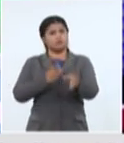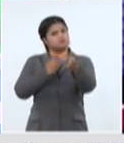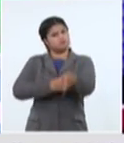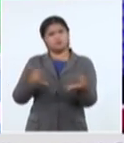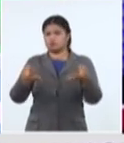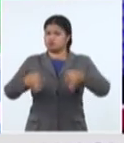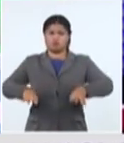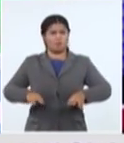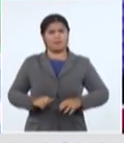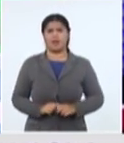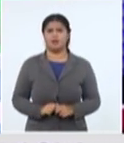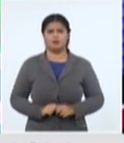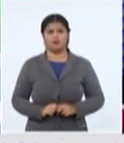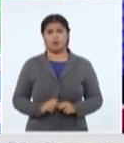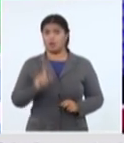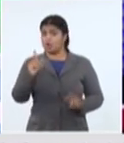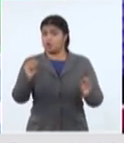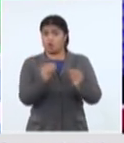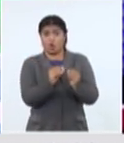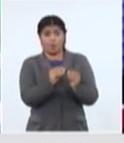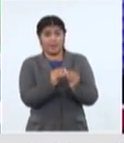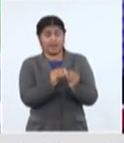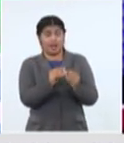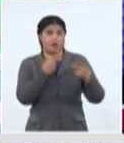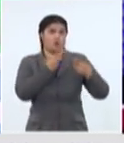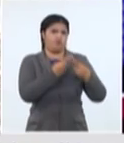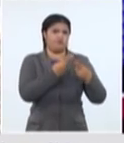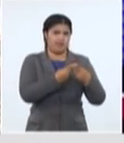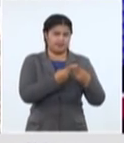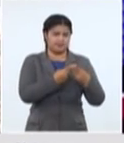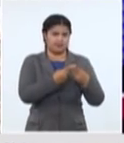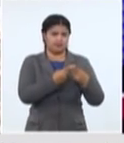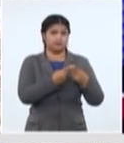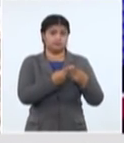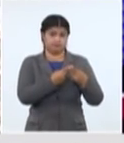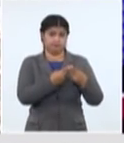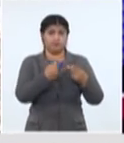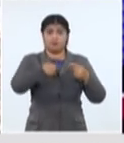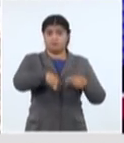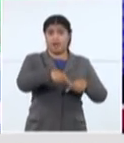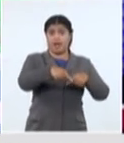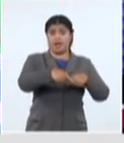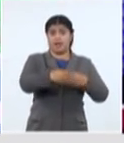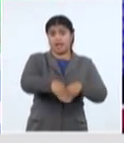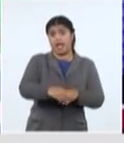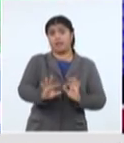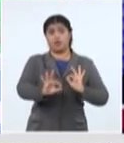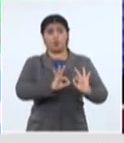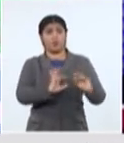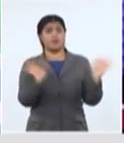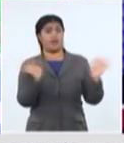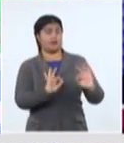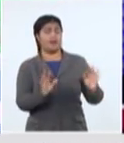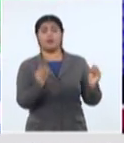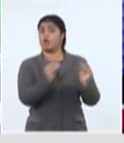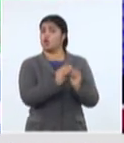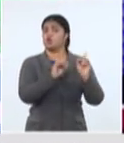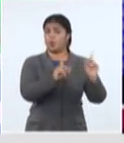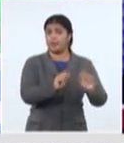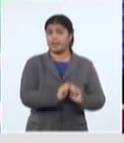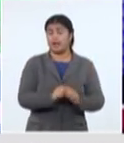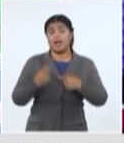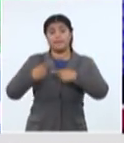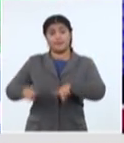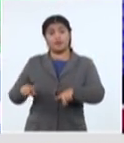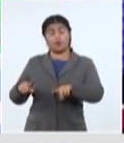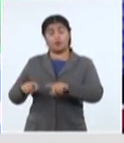es no pasarnos, pero llegar al objeto diana que nosotros nos proponemos. Y a veces en estos pacientes